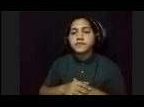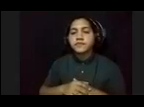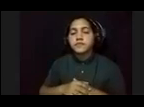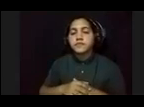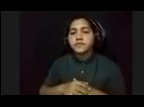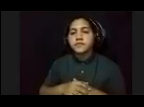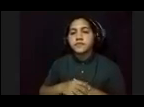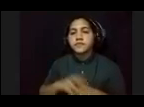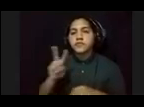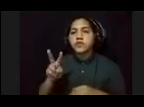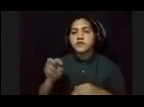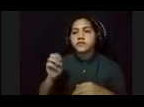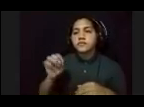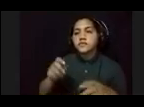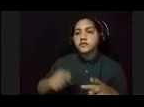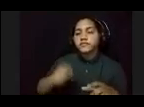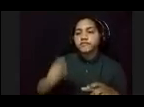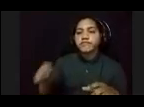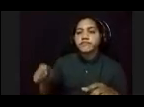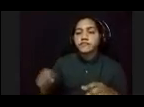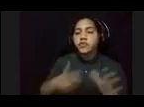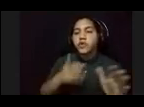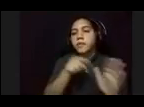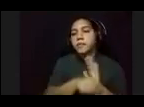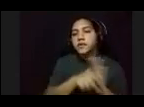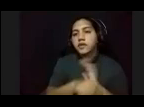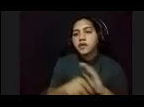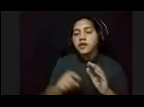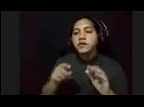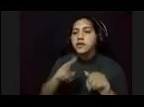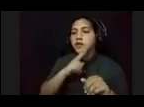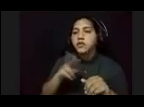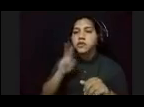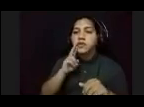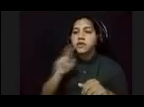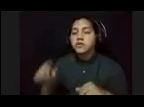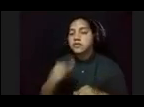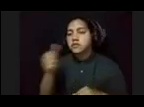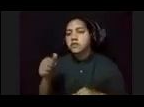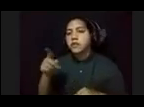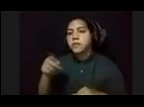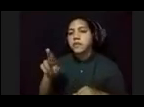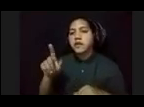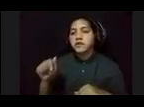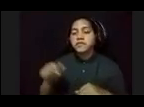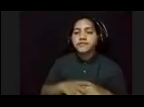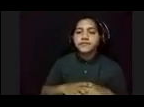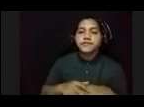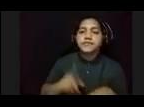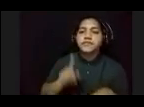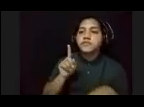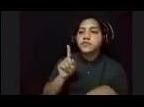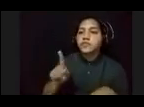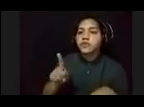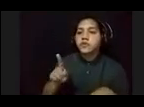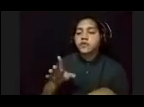2 tablajeros, 1 laborando en el matadero de Atorrey y otro en el matadero La Perla, 1 tendedor en el taller de